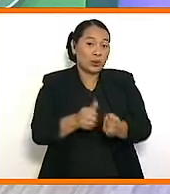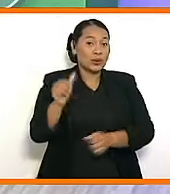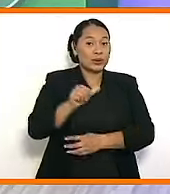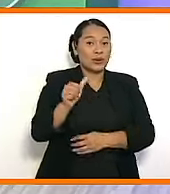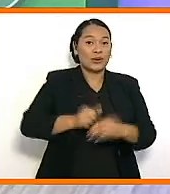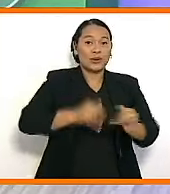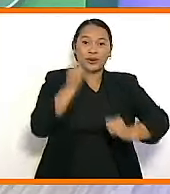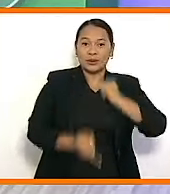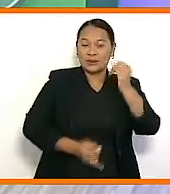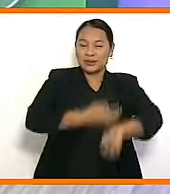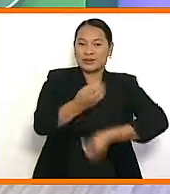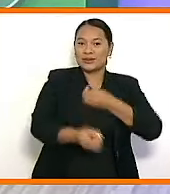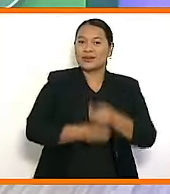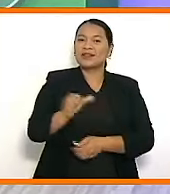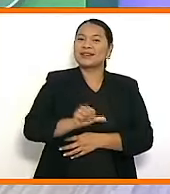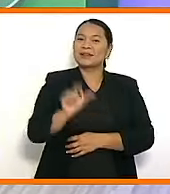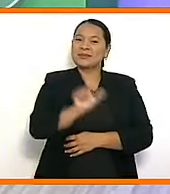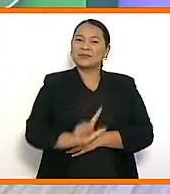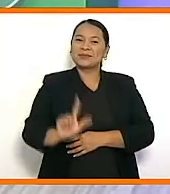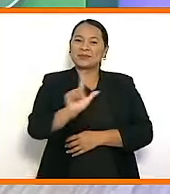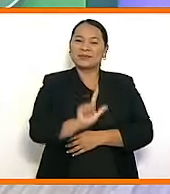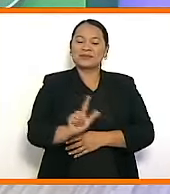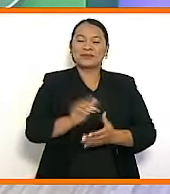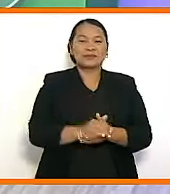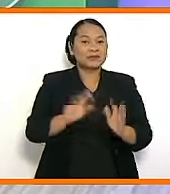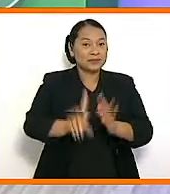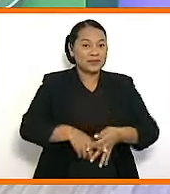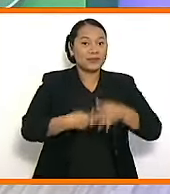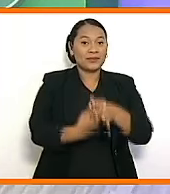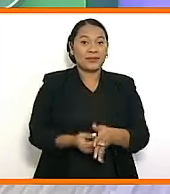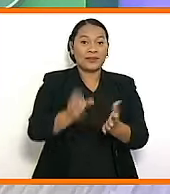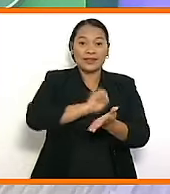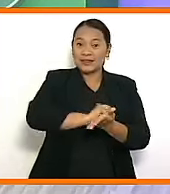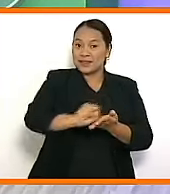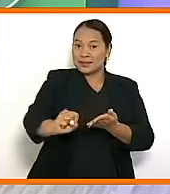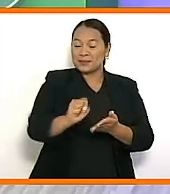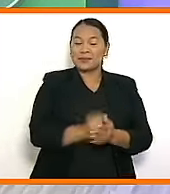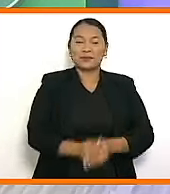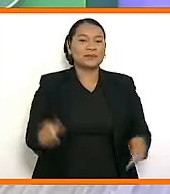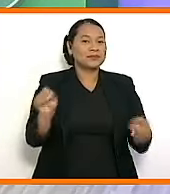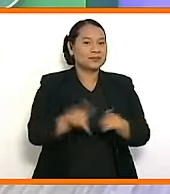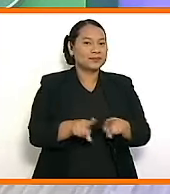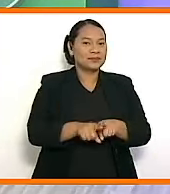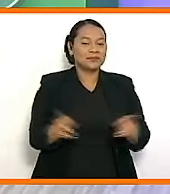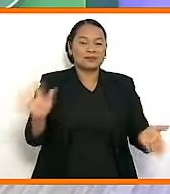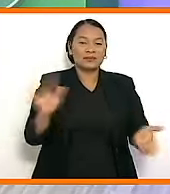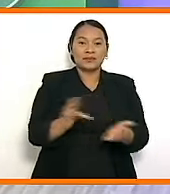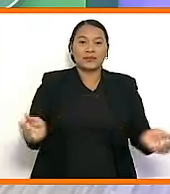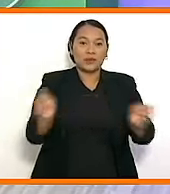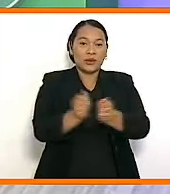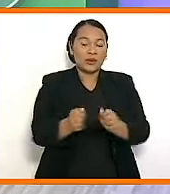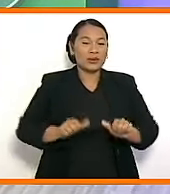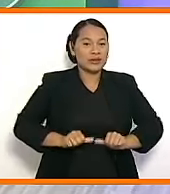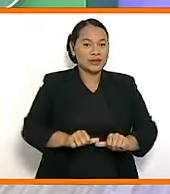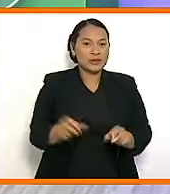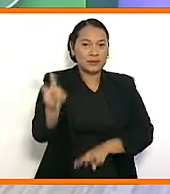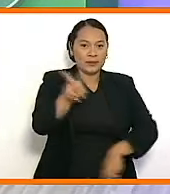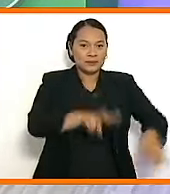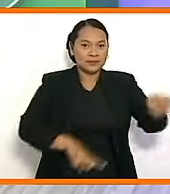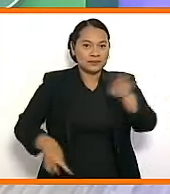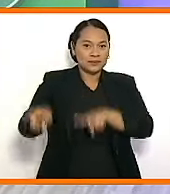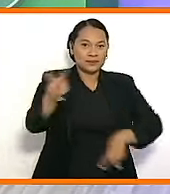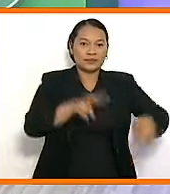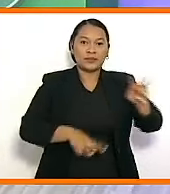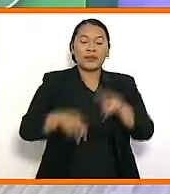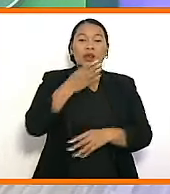este último sorteo del día de hoy, lunes, inicio de semana. También agradecemos la compañía, como siempre, de nuestro auditor, quien está